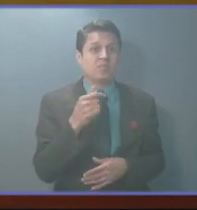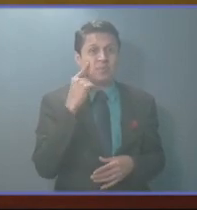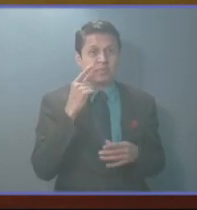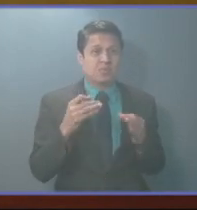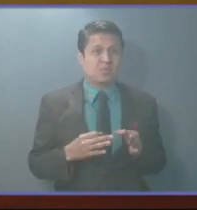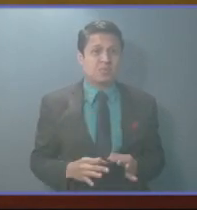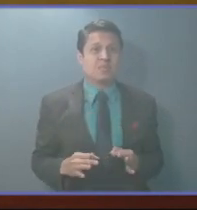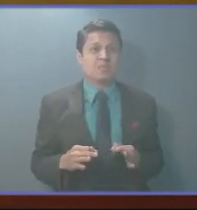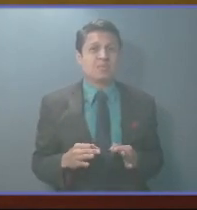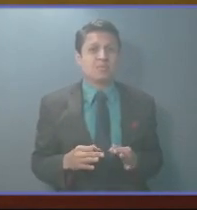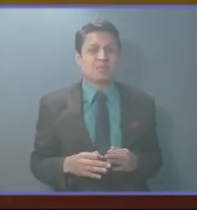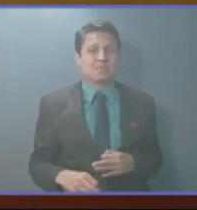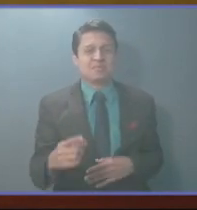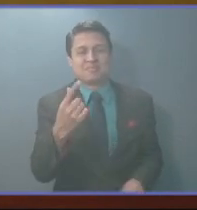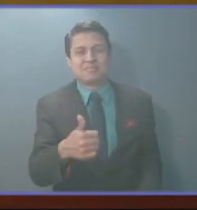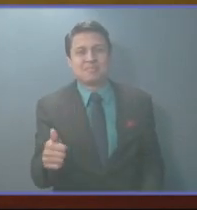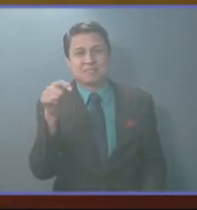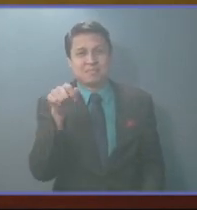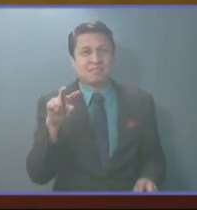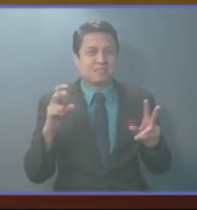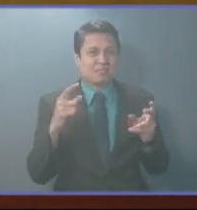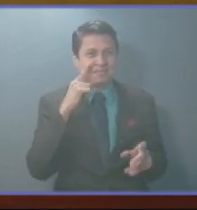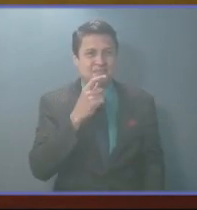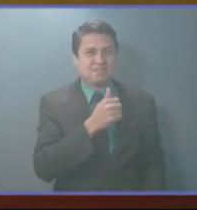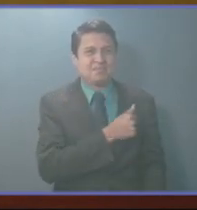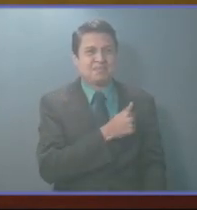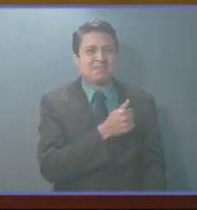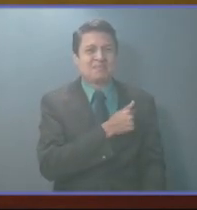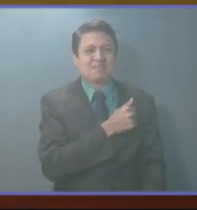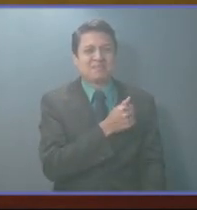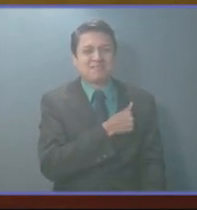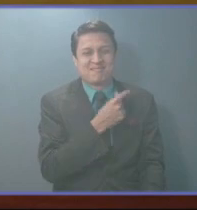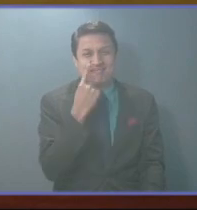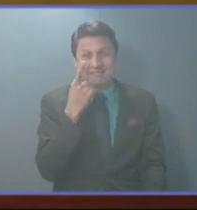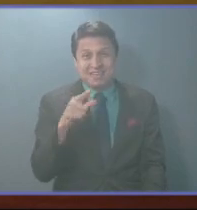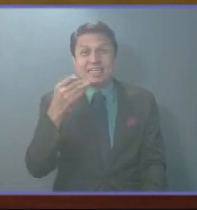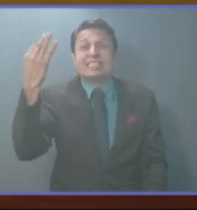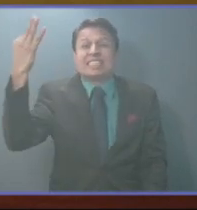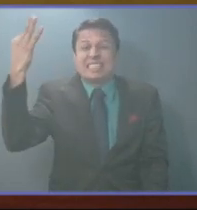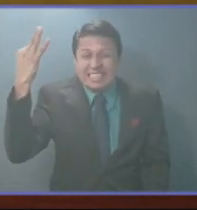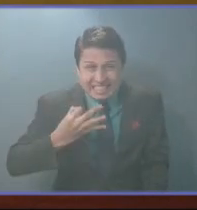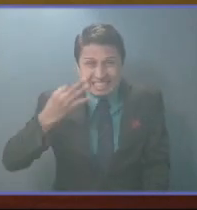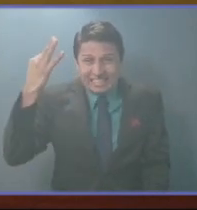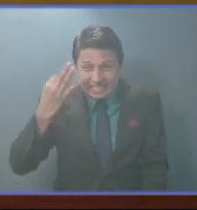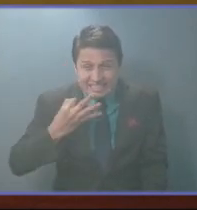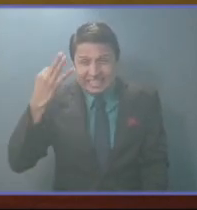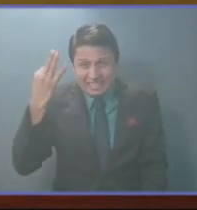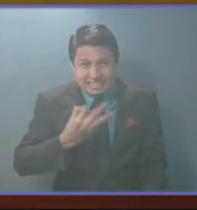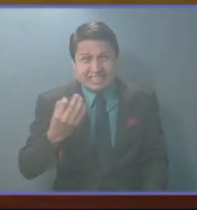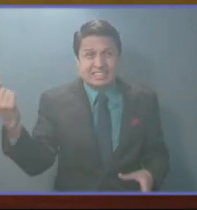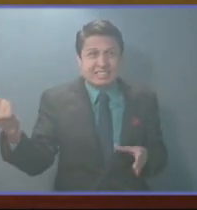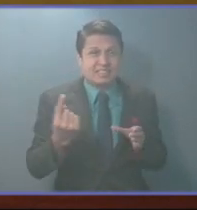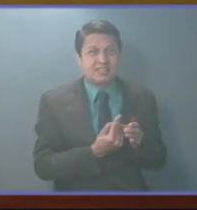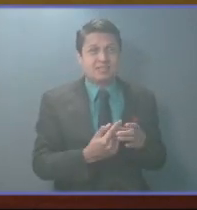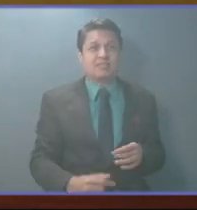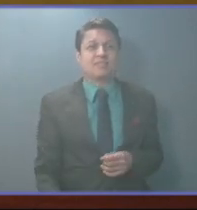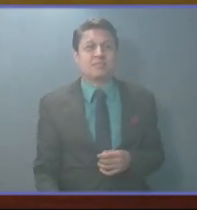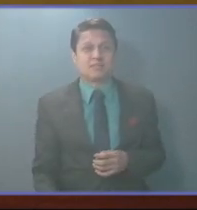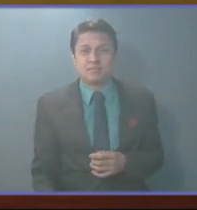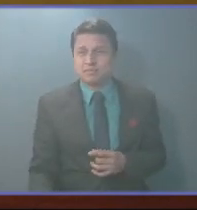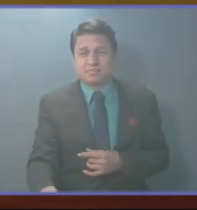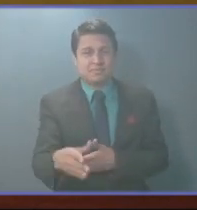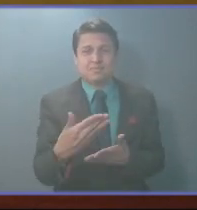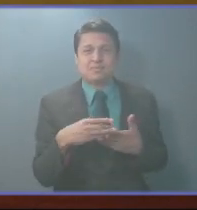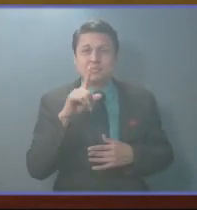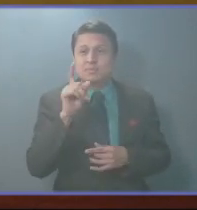citados para la interpelación estarán obligados a concurrir a la Asamblea para contestar las